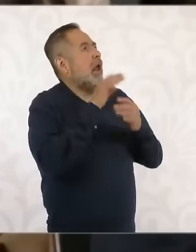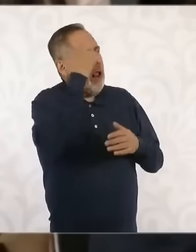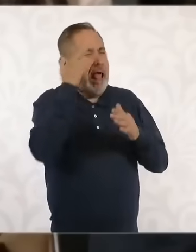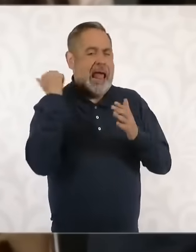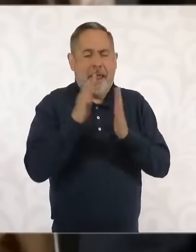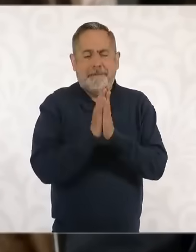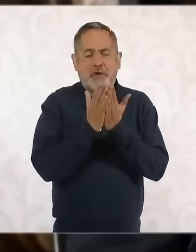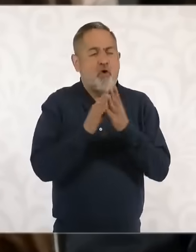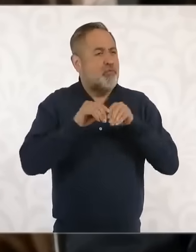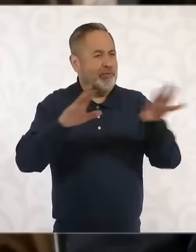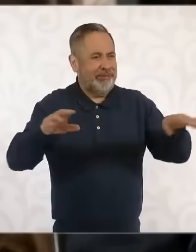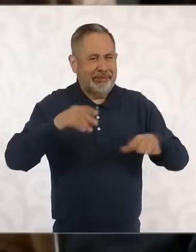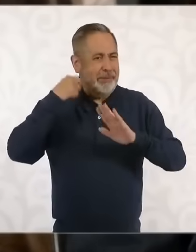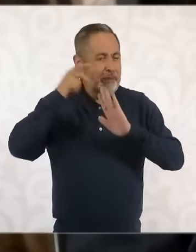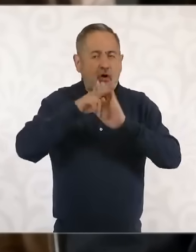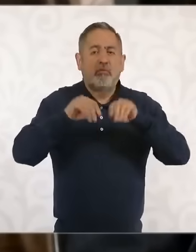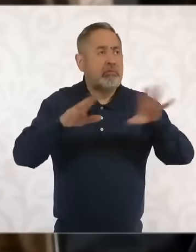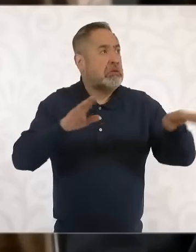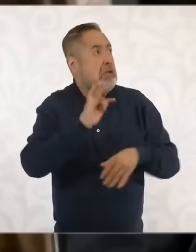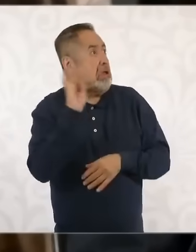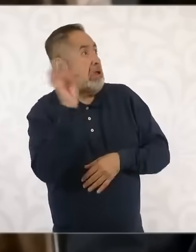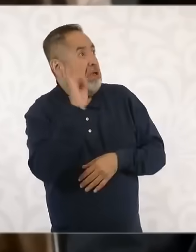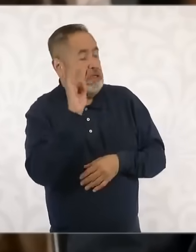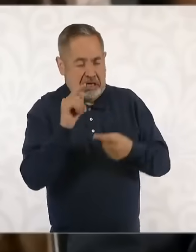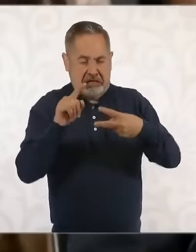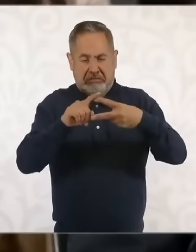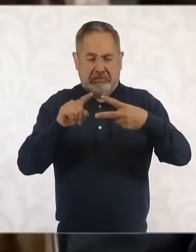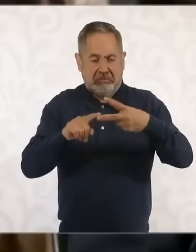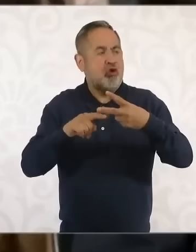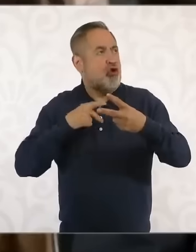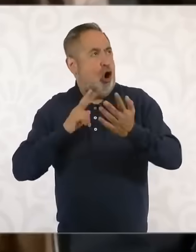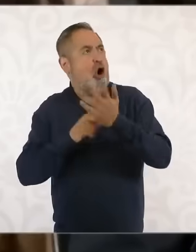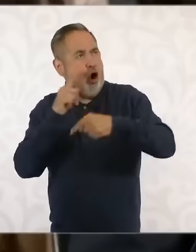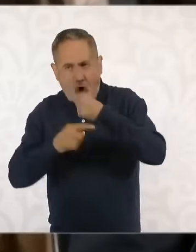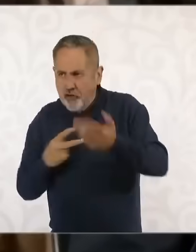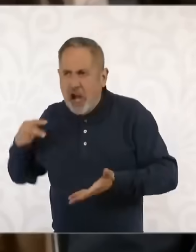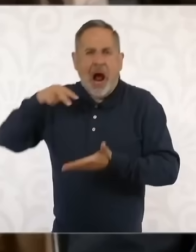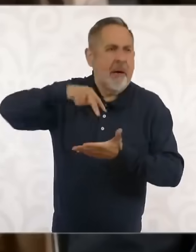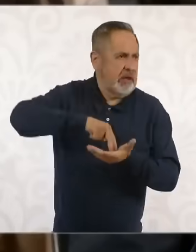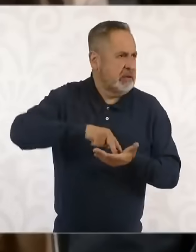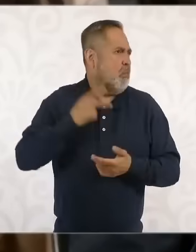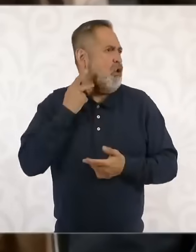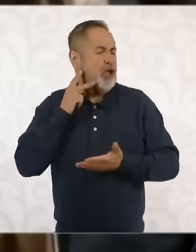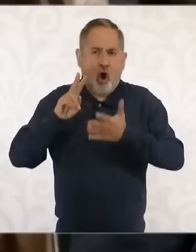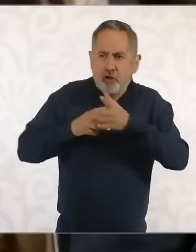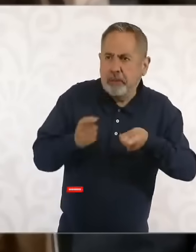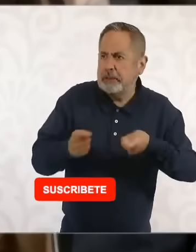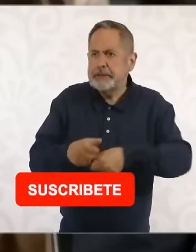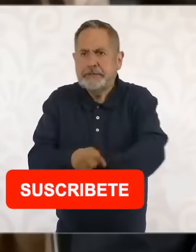él regresaría a la vida pública por diferentes circunstancias, entre ellas para respaldarla y